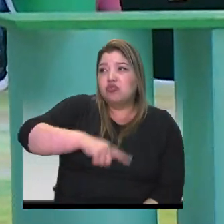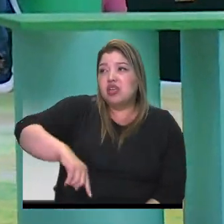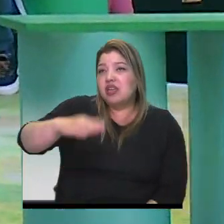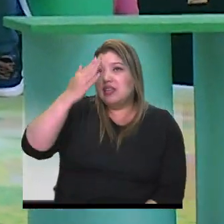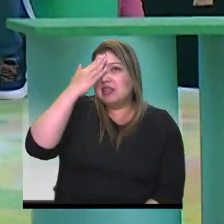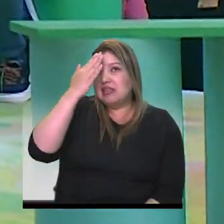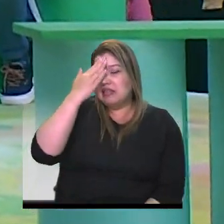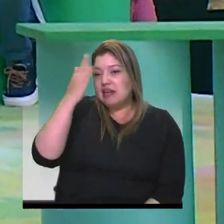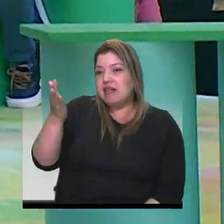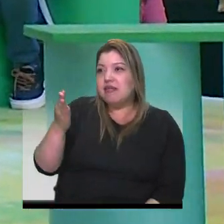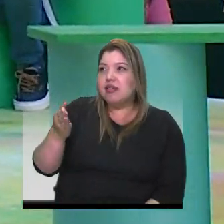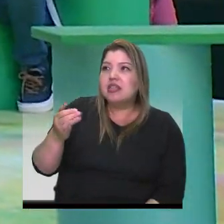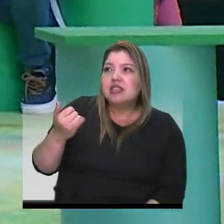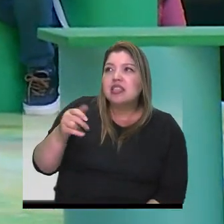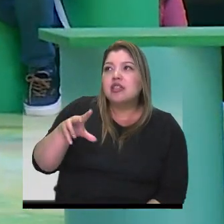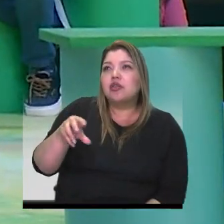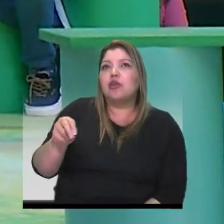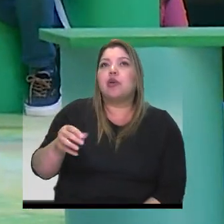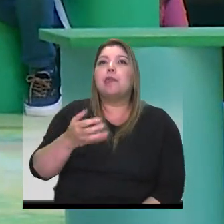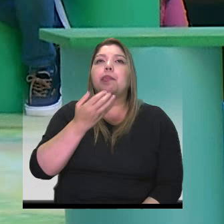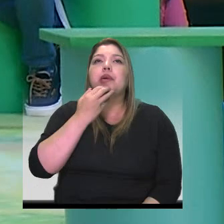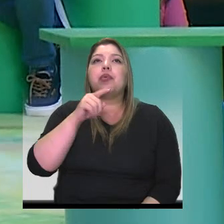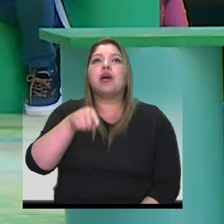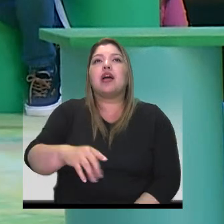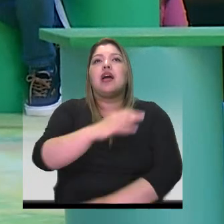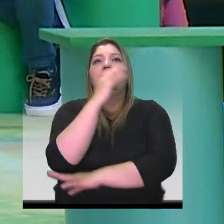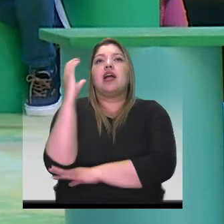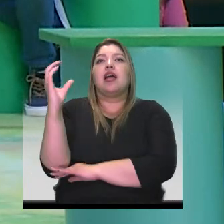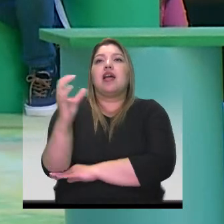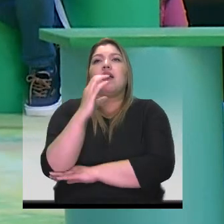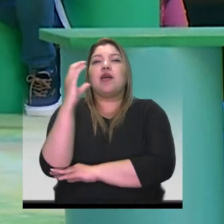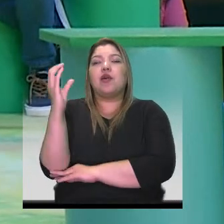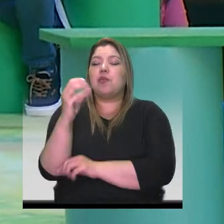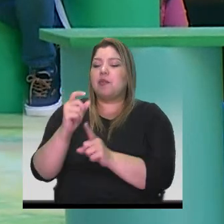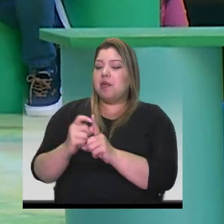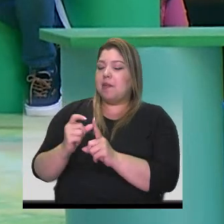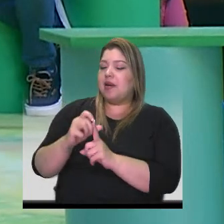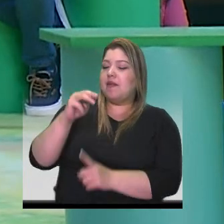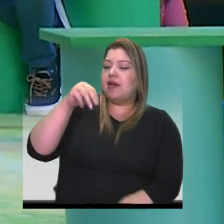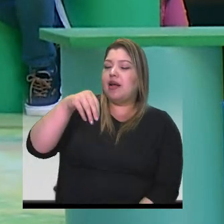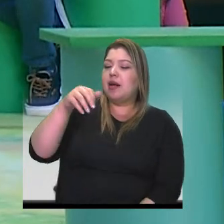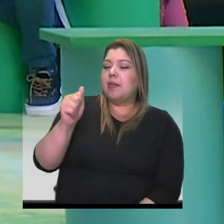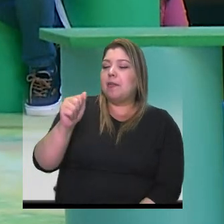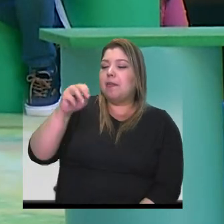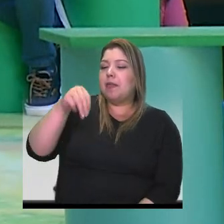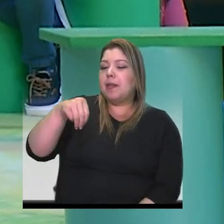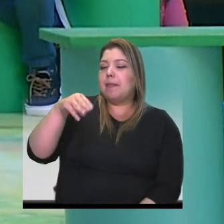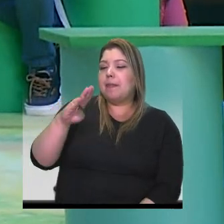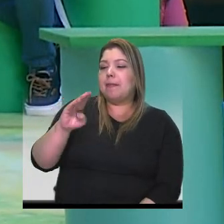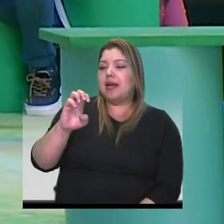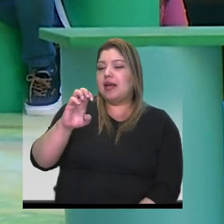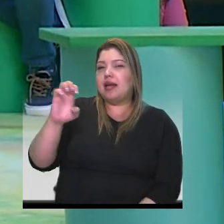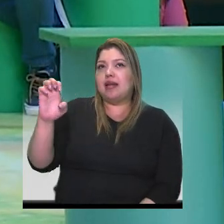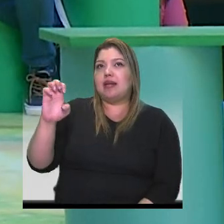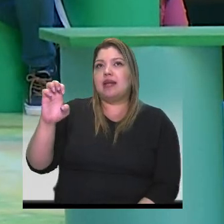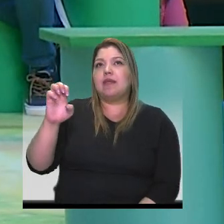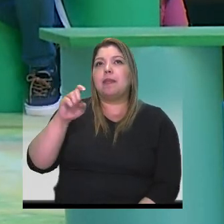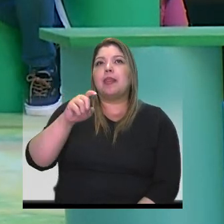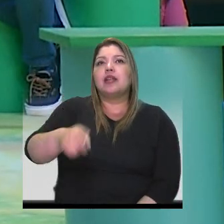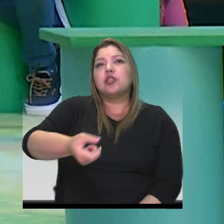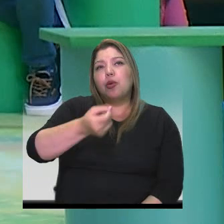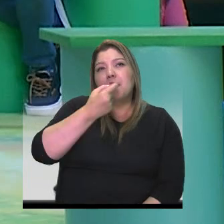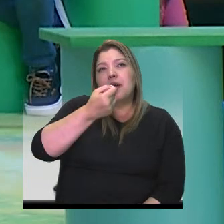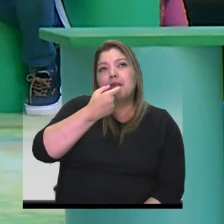vez es más común. Por ejemplo, que en todo Colombia se mambee, mambear es una medicina huitoto originaria